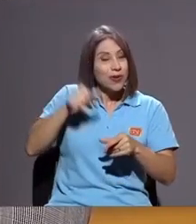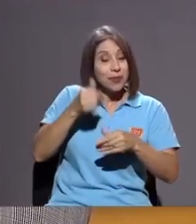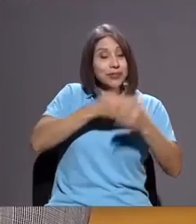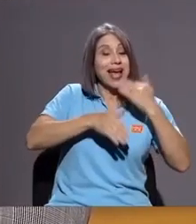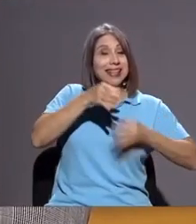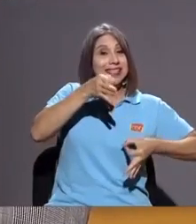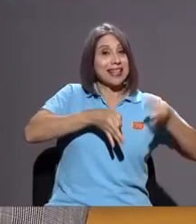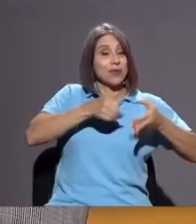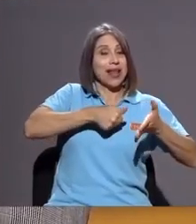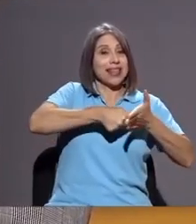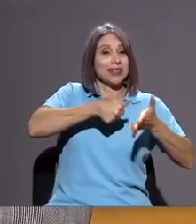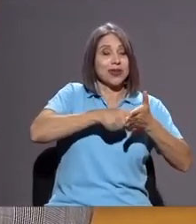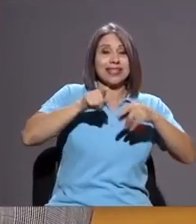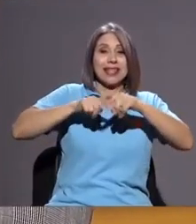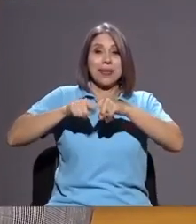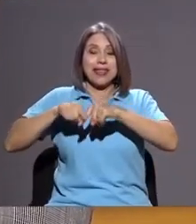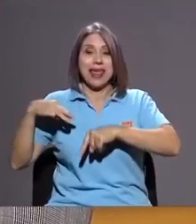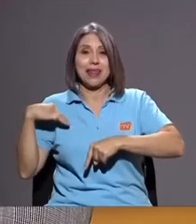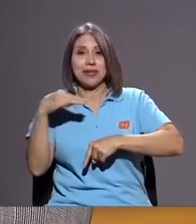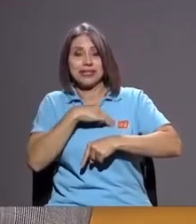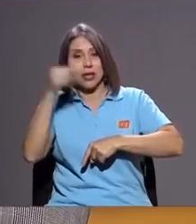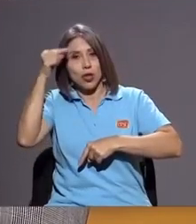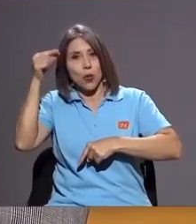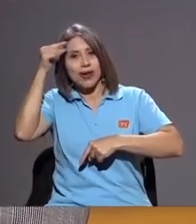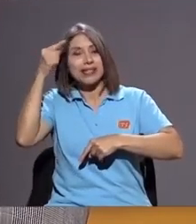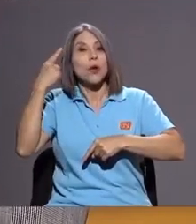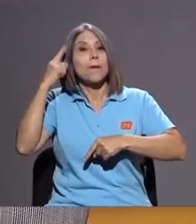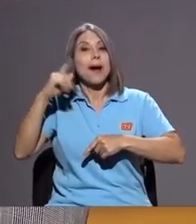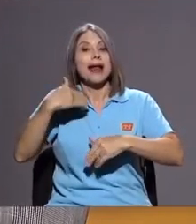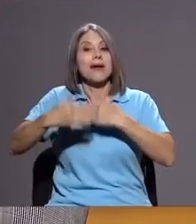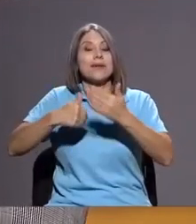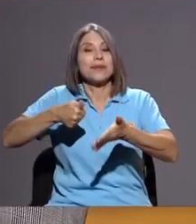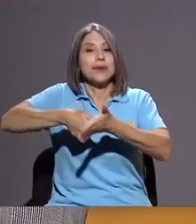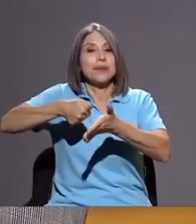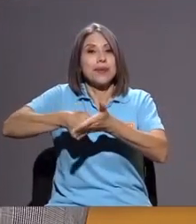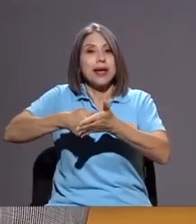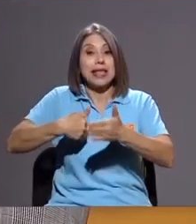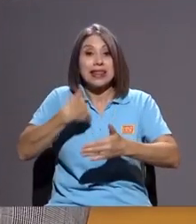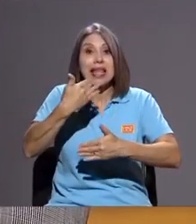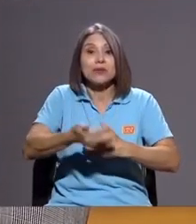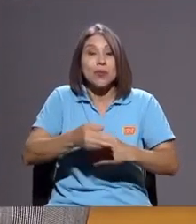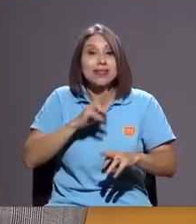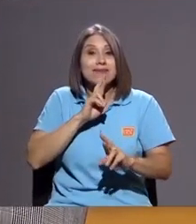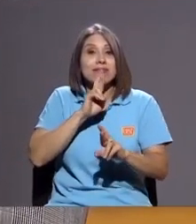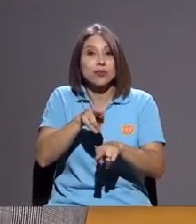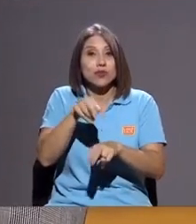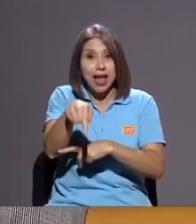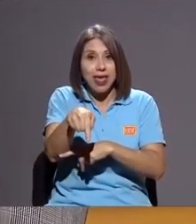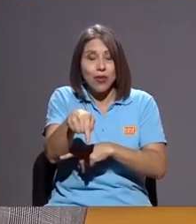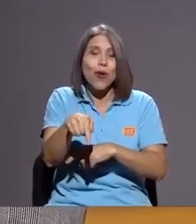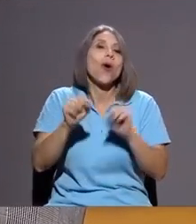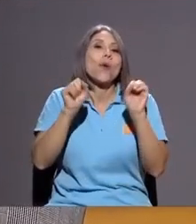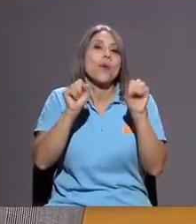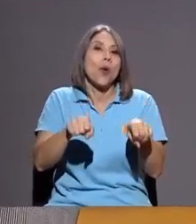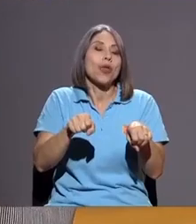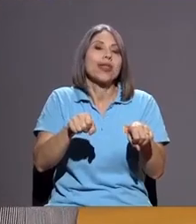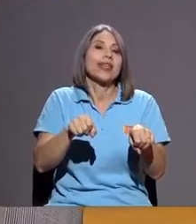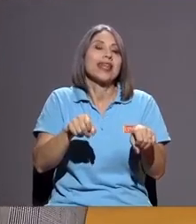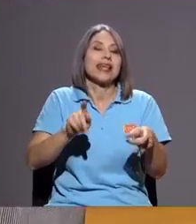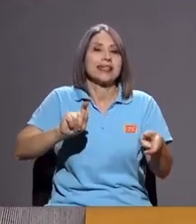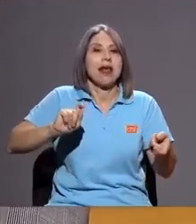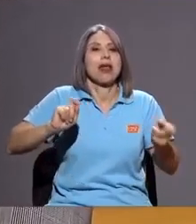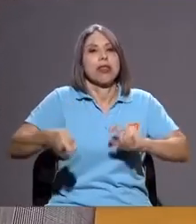Ministerio de Gobernación para la celebración de las elecciones, y luego el resultado que declaraba el Tribunal de Elecciones podía ser reversado